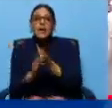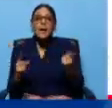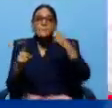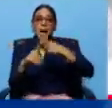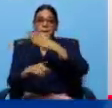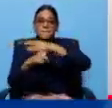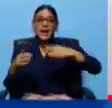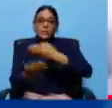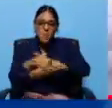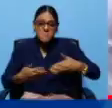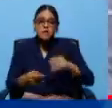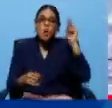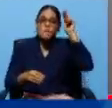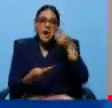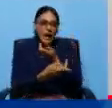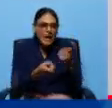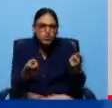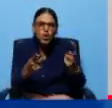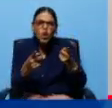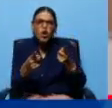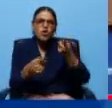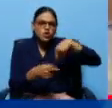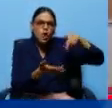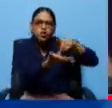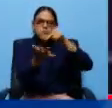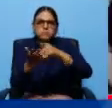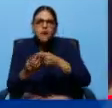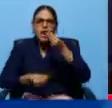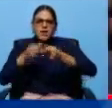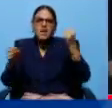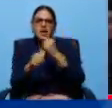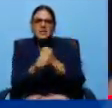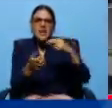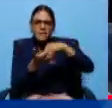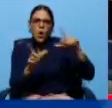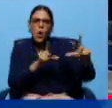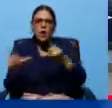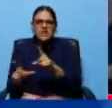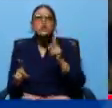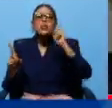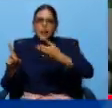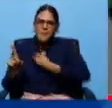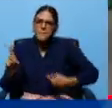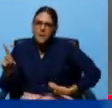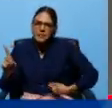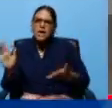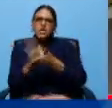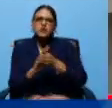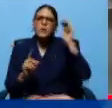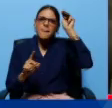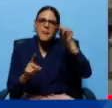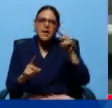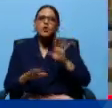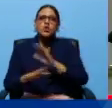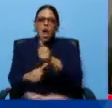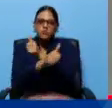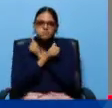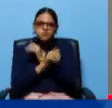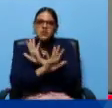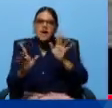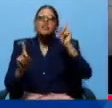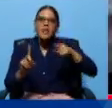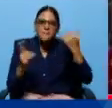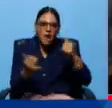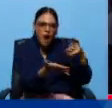500,000 de maestras y maestros activos. Esto sin contar, presidente, los maestros que están jubilados. Todos